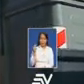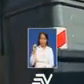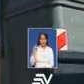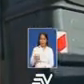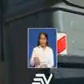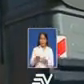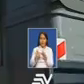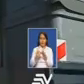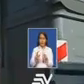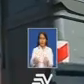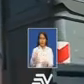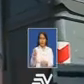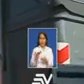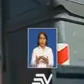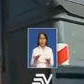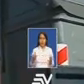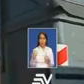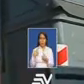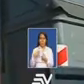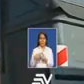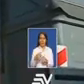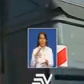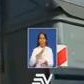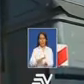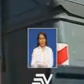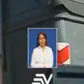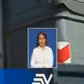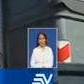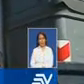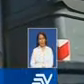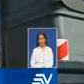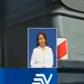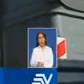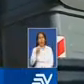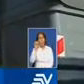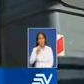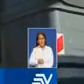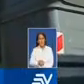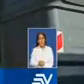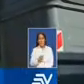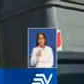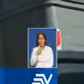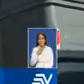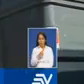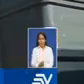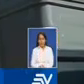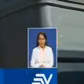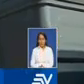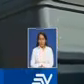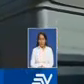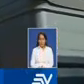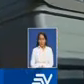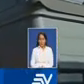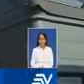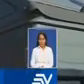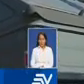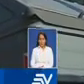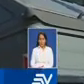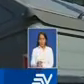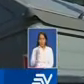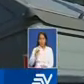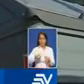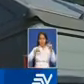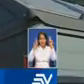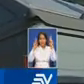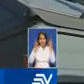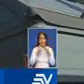sido invertido en algo positivo para la ciudad. Así es. Esto podría ser realmente destinado a temas que